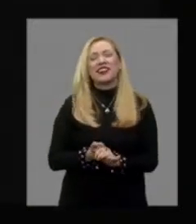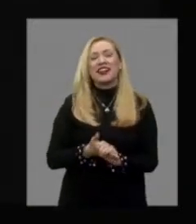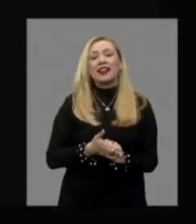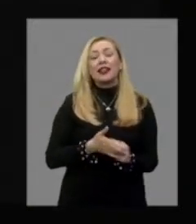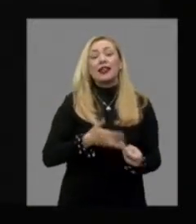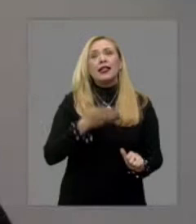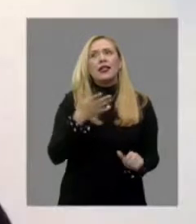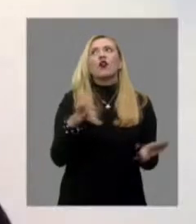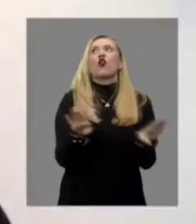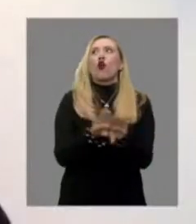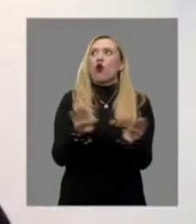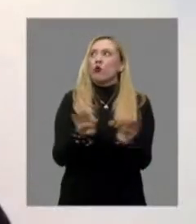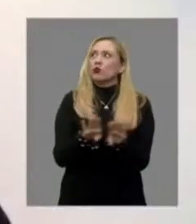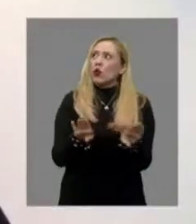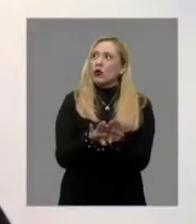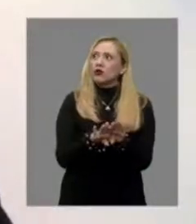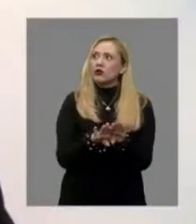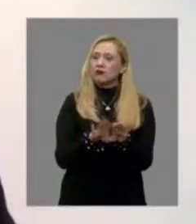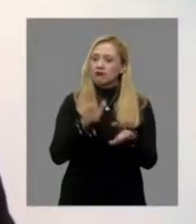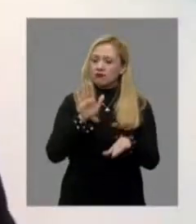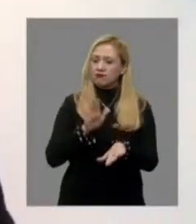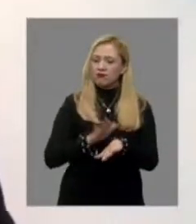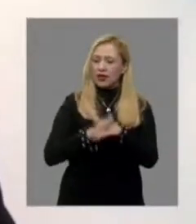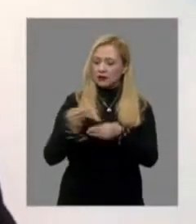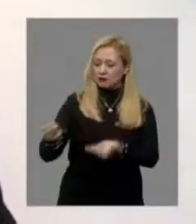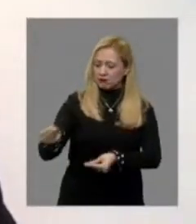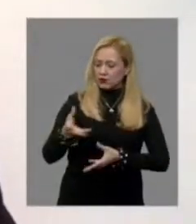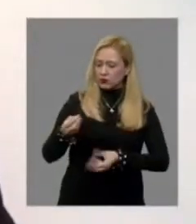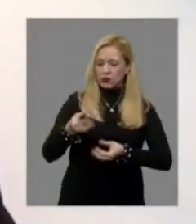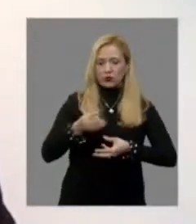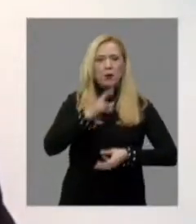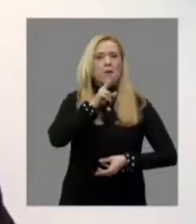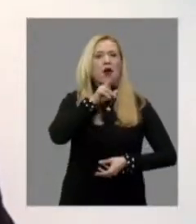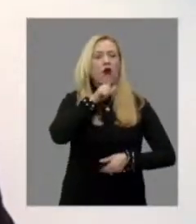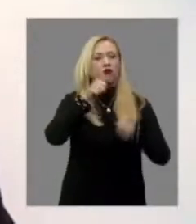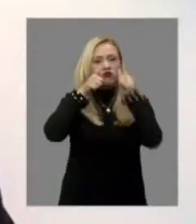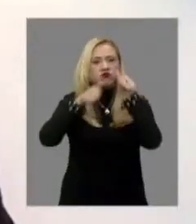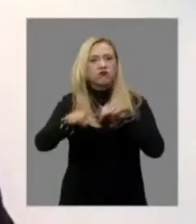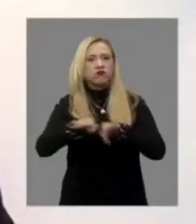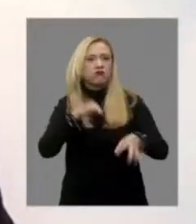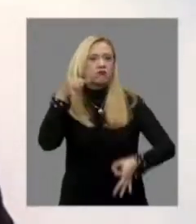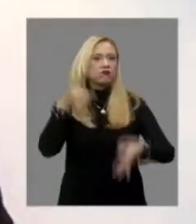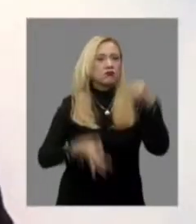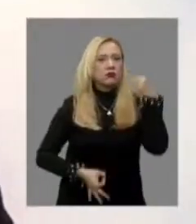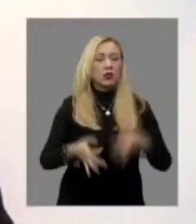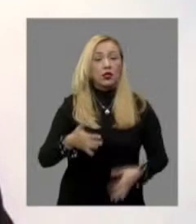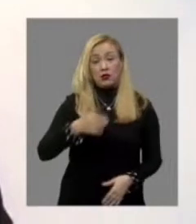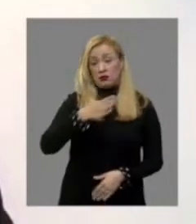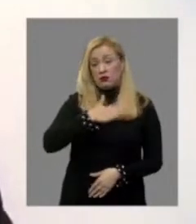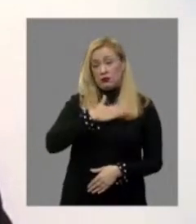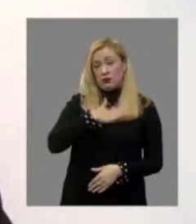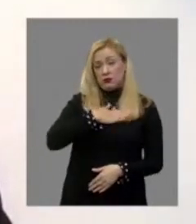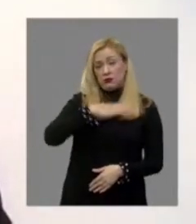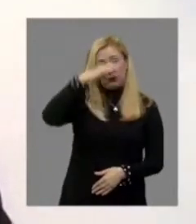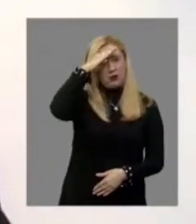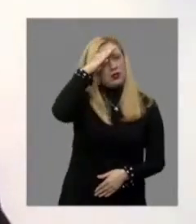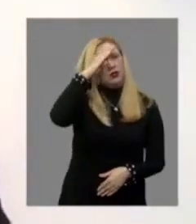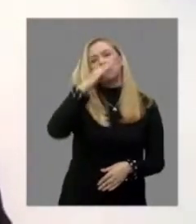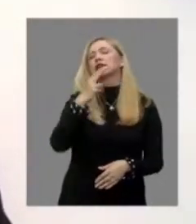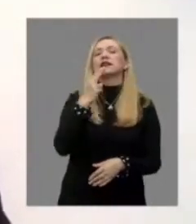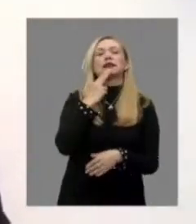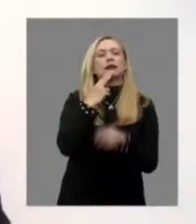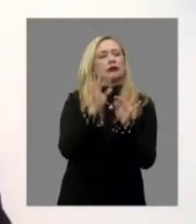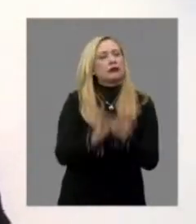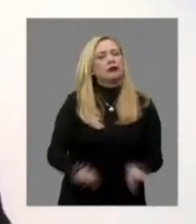¿cómo se ha fortalecido el quehacer judicial? Bueno, de alguna manera creo que ha servido principalmente